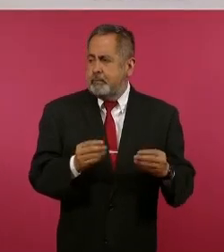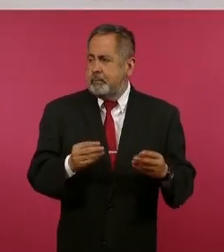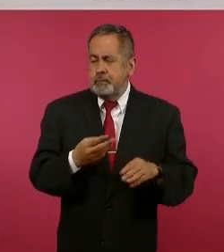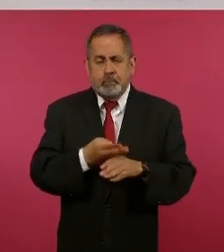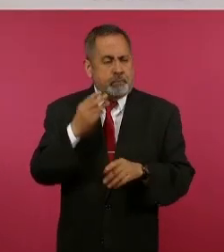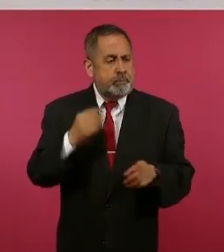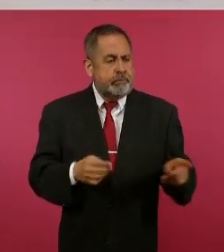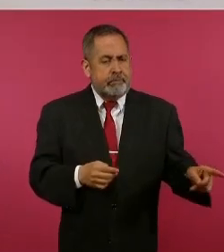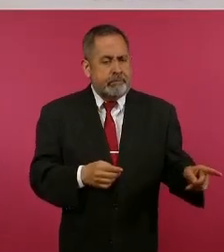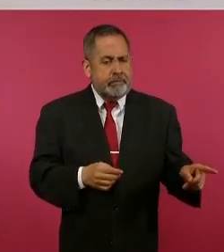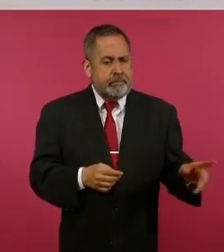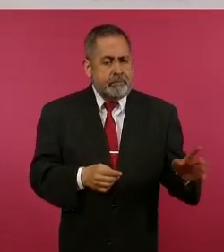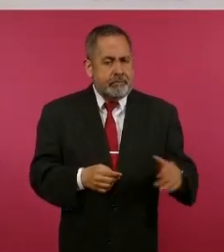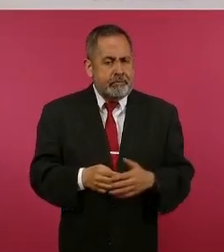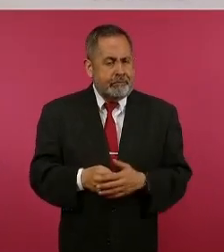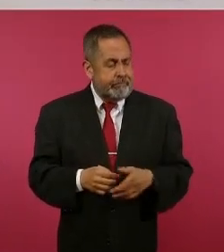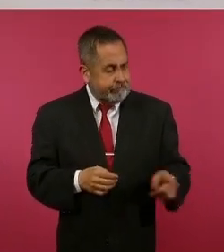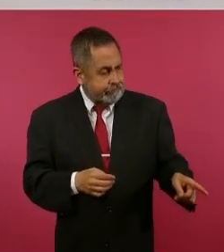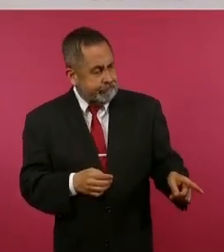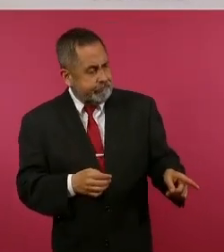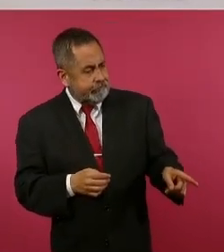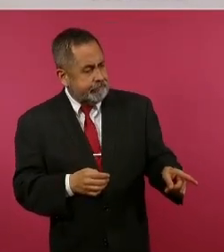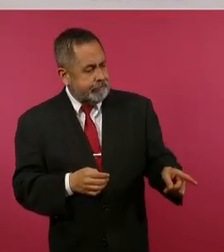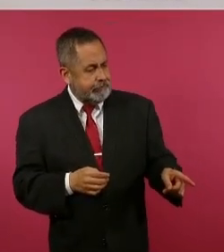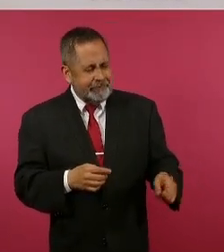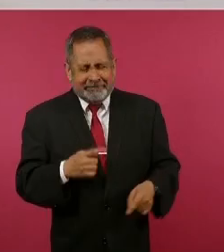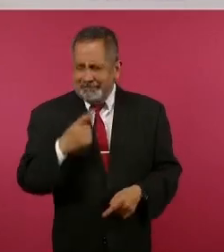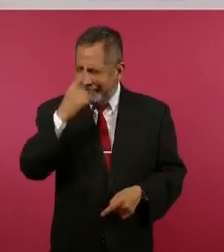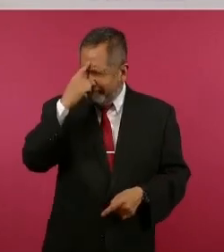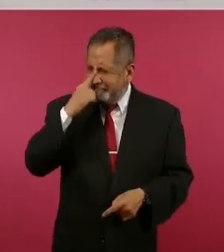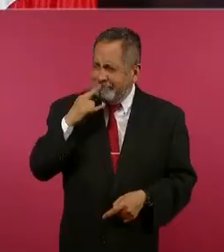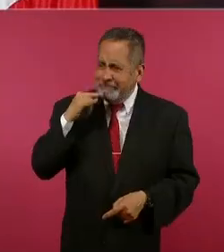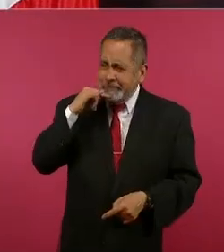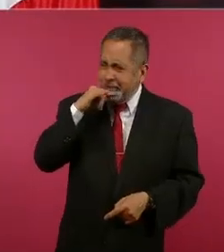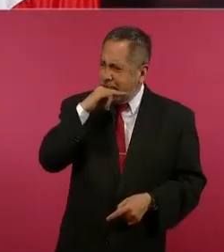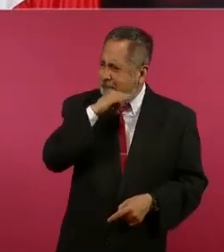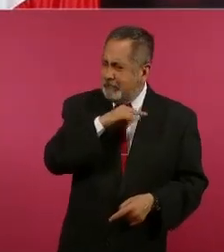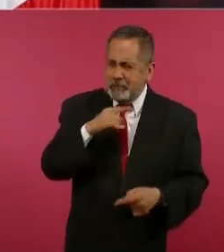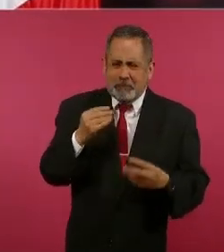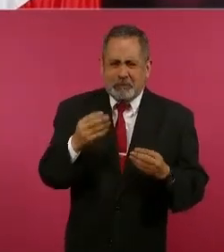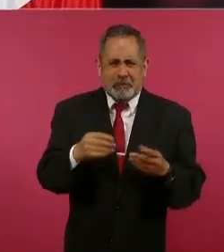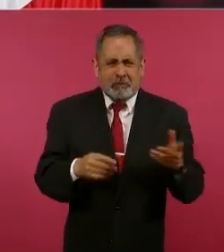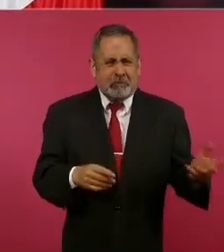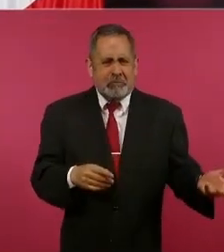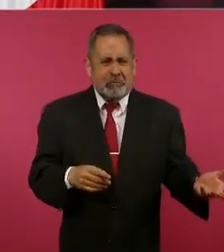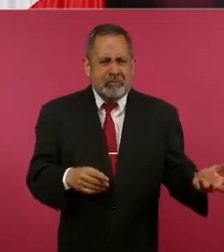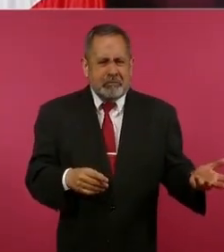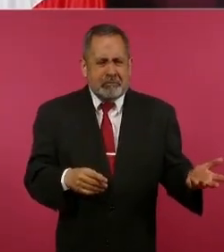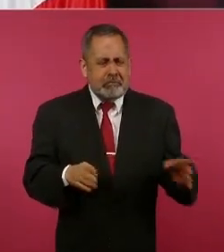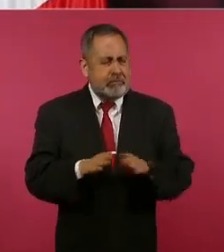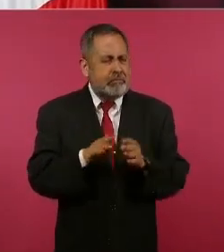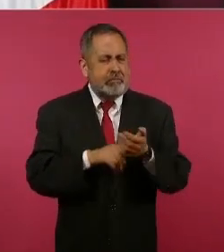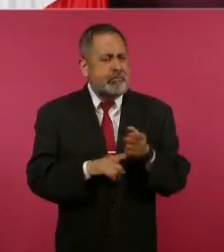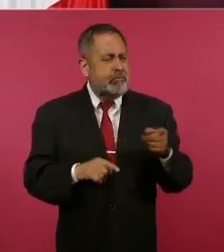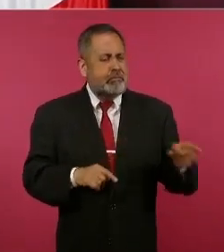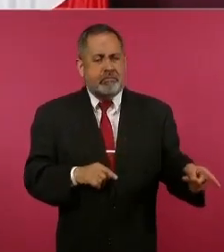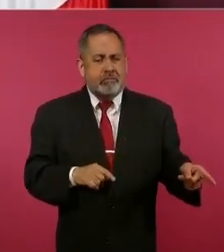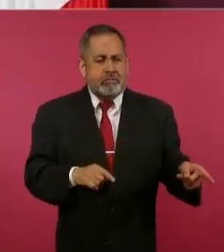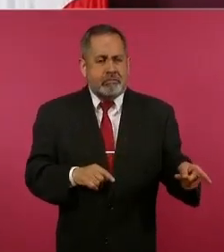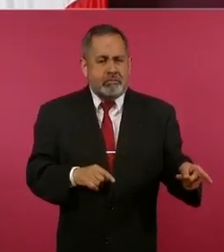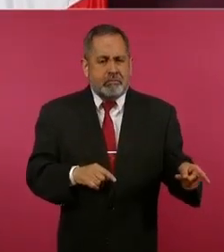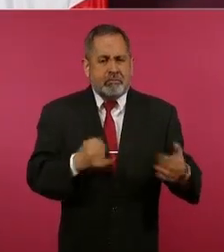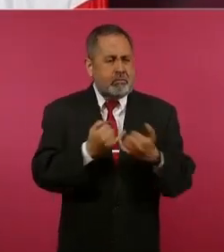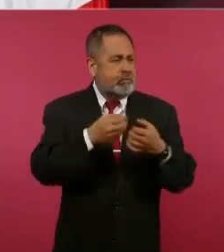muy aleccionador de lo cínico, de lo descarado, presidente, que están actuando como están